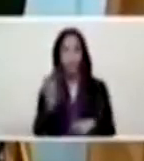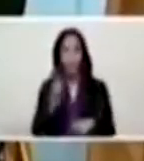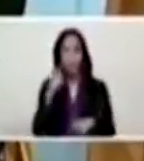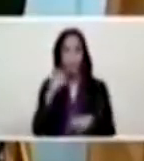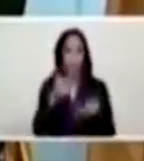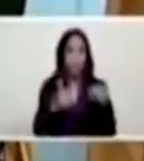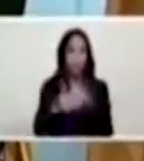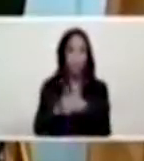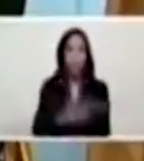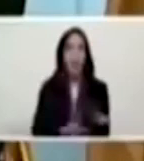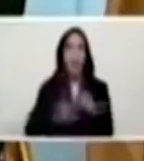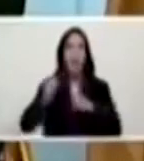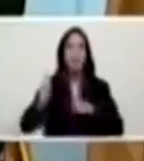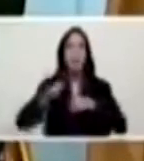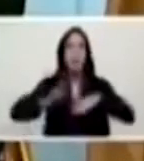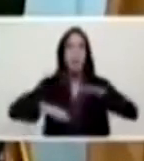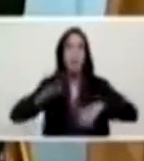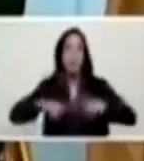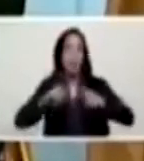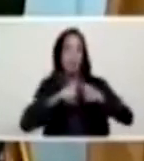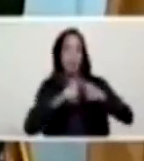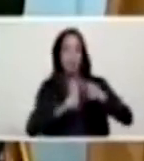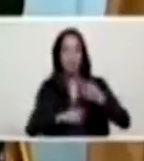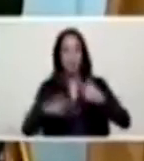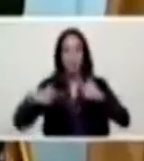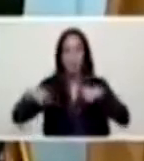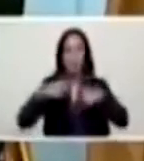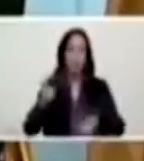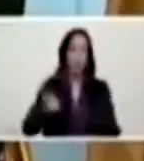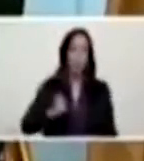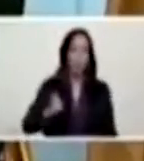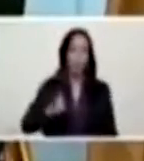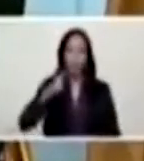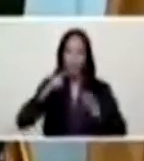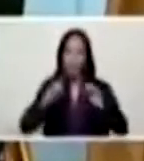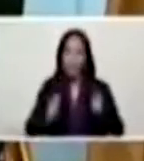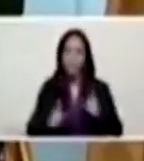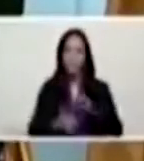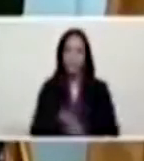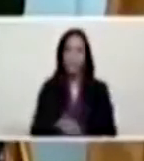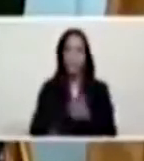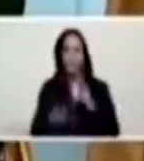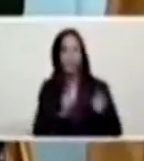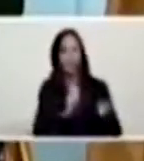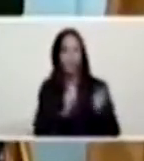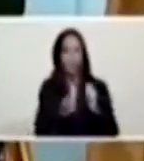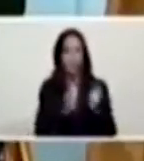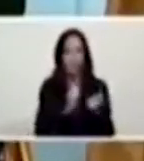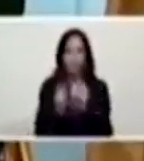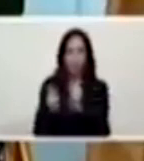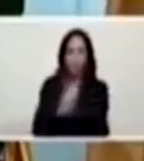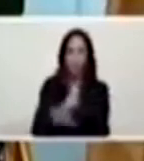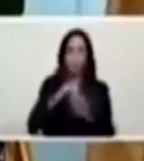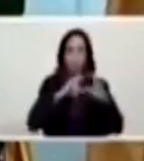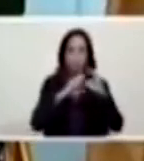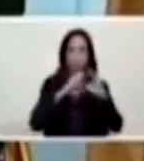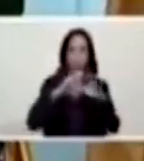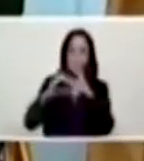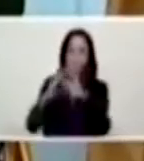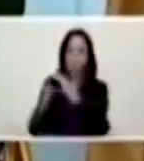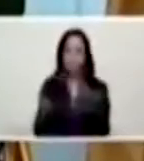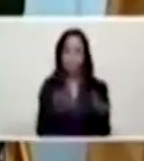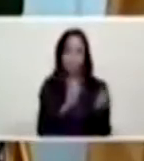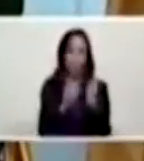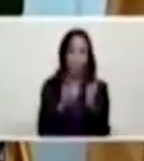Trinidad y Tobago o donde sea, iniciar una ronda de conversaciones, diálogo, negociaciones